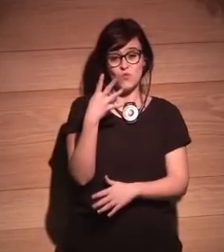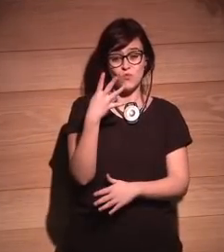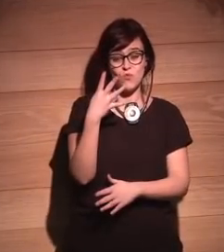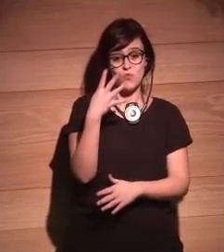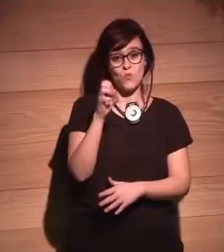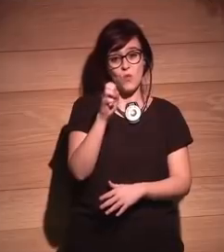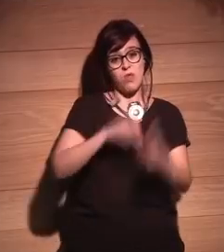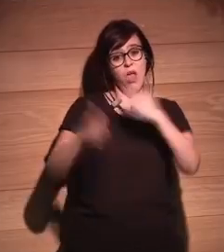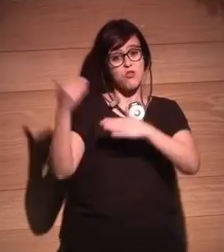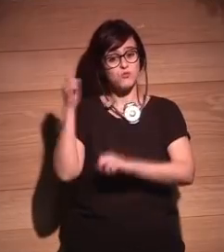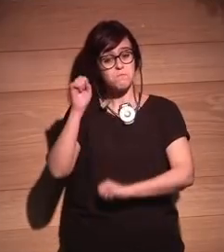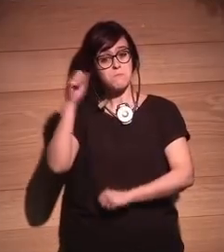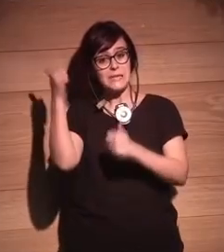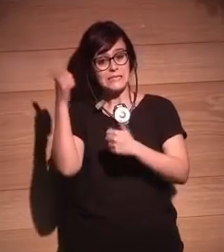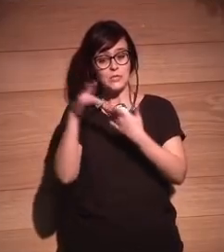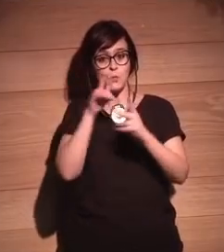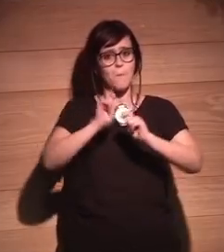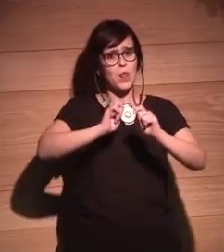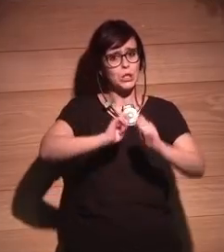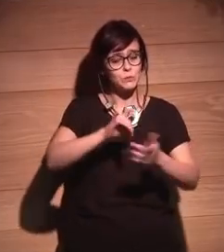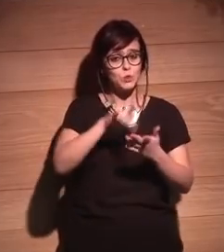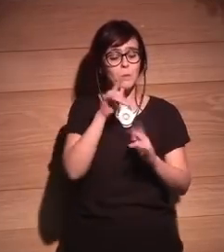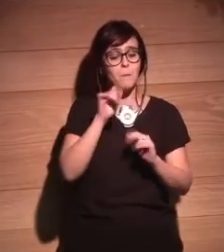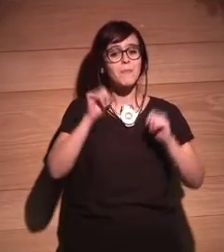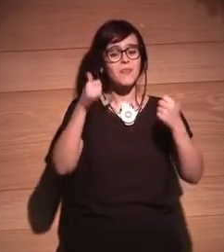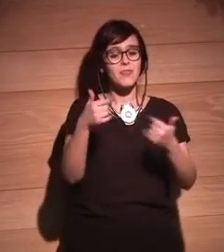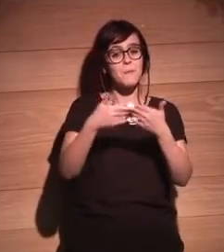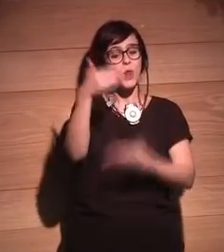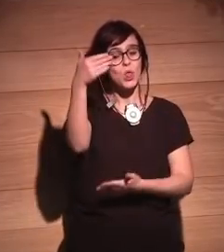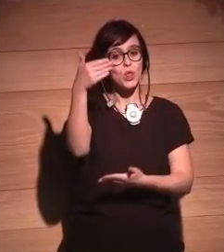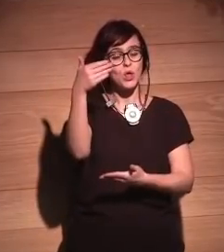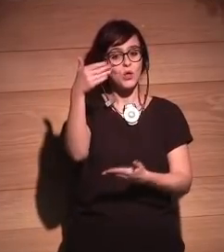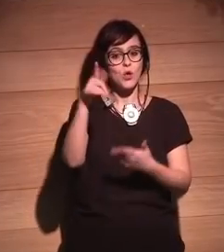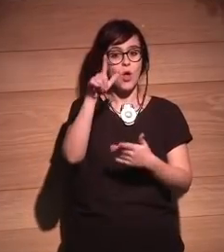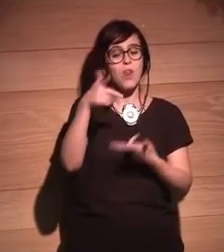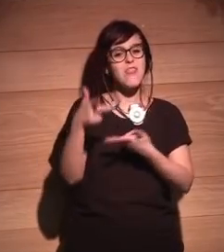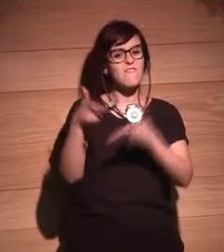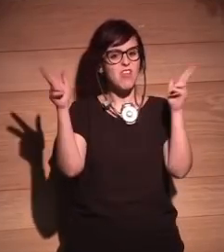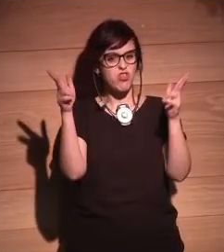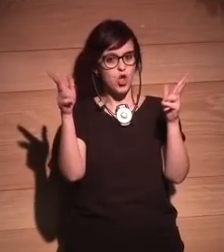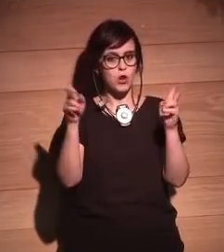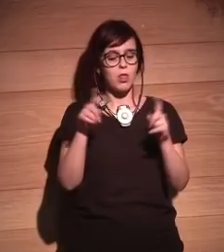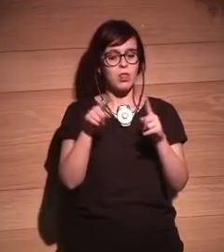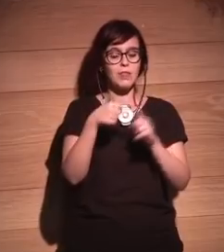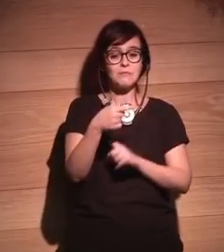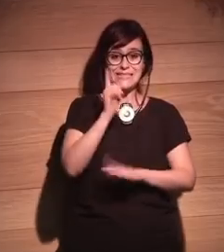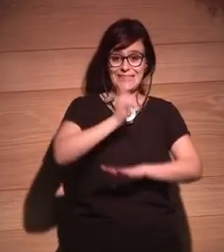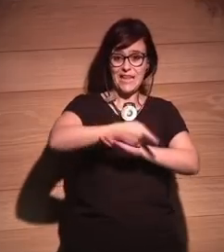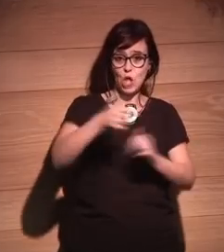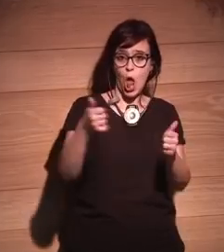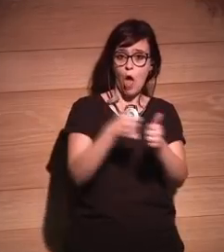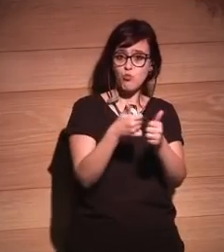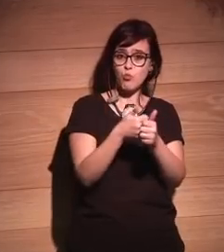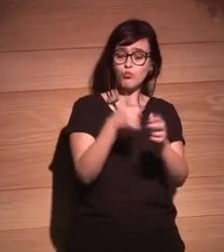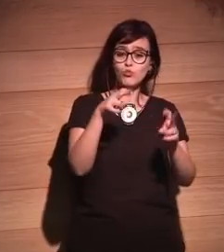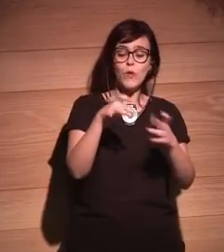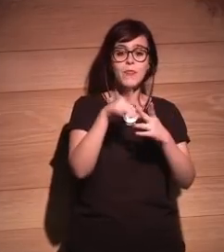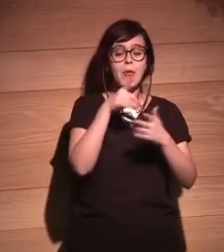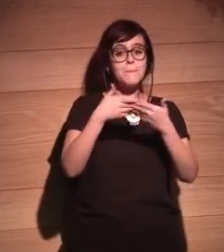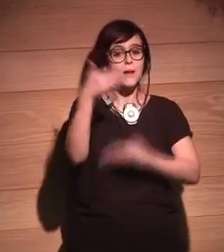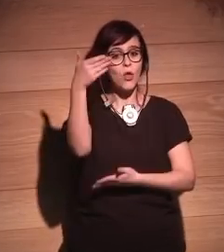Hace más o menos 40 años que hago periodismo. Empecé en el diario Libération, terminé como director adjunto